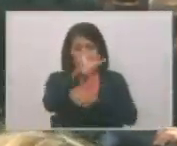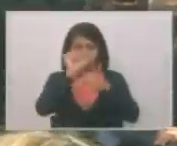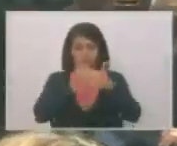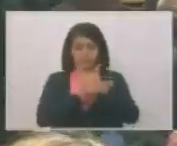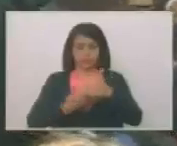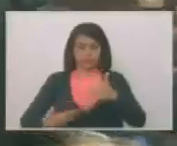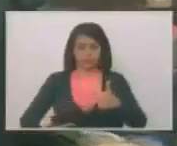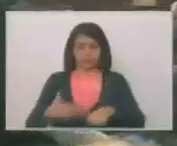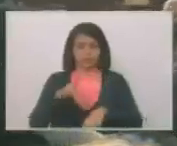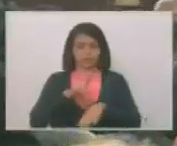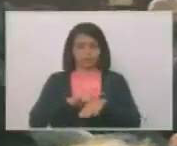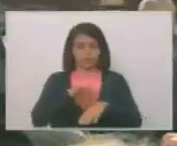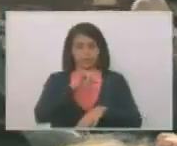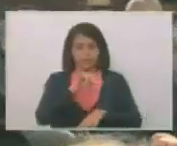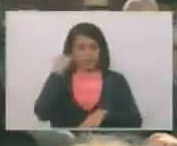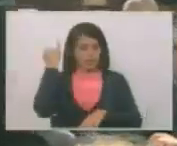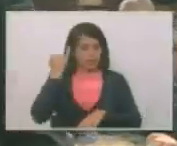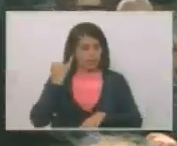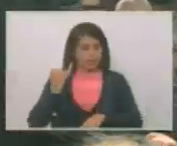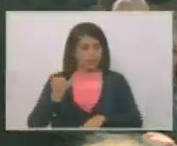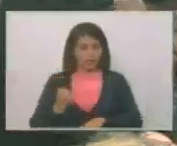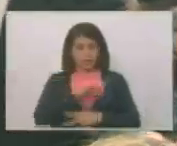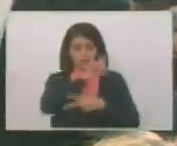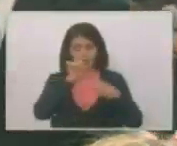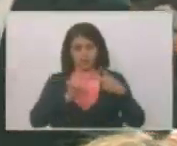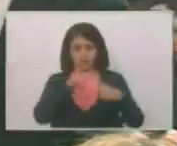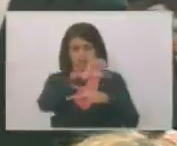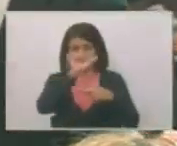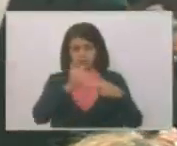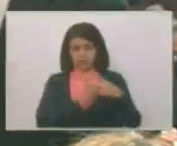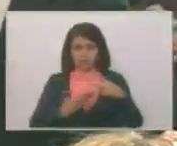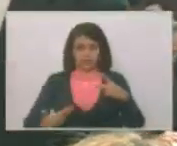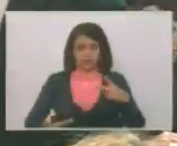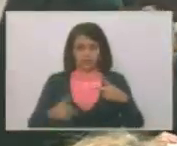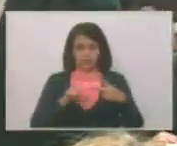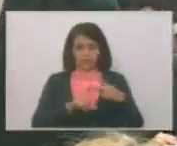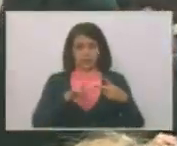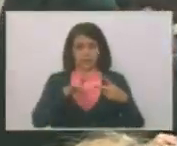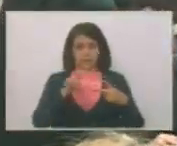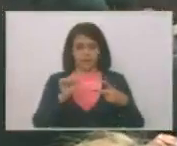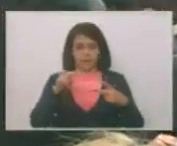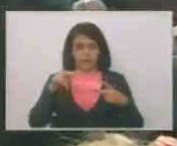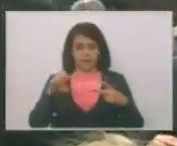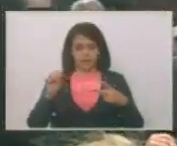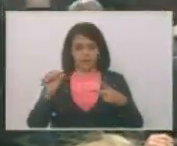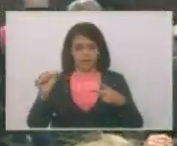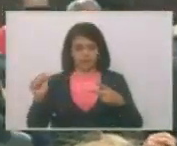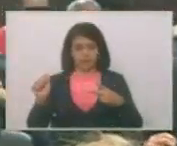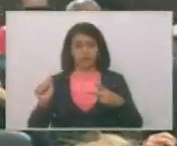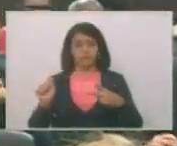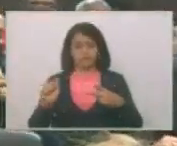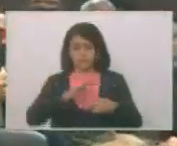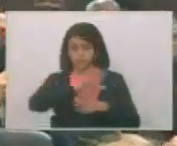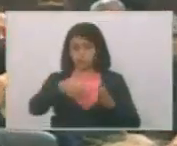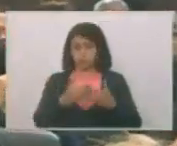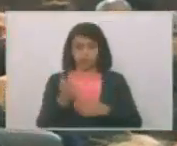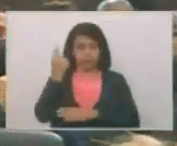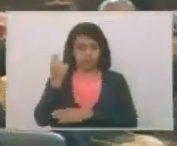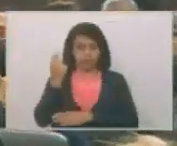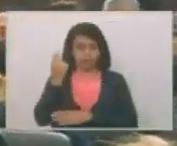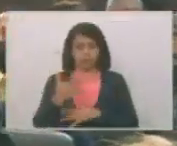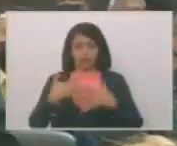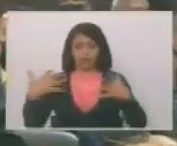vicepresidenta, doctora Iris Varela, segunda vicepresidenta, Vanessa Montero. Colegas diputados,